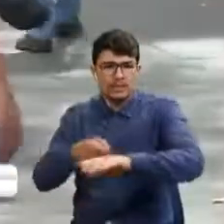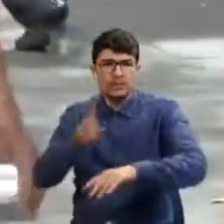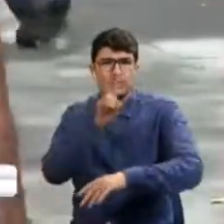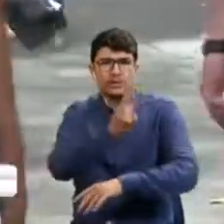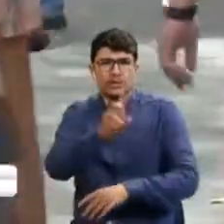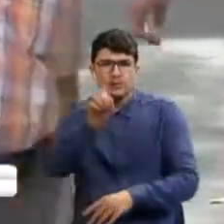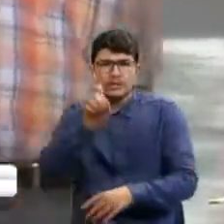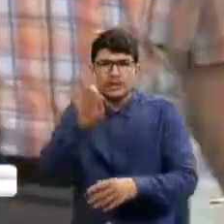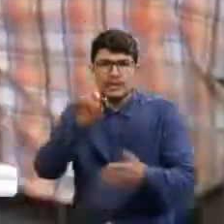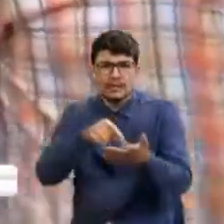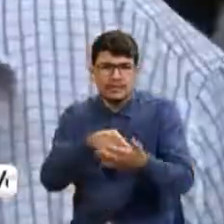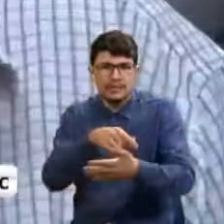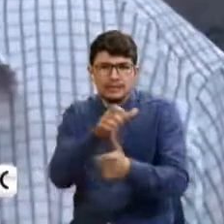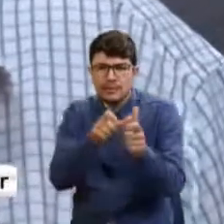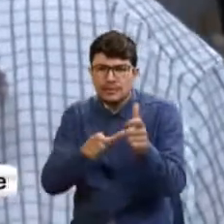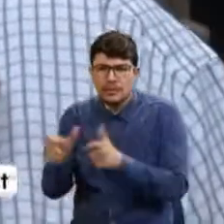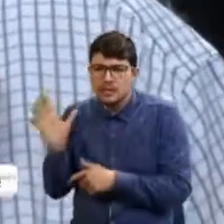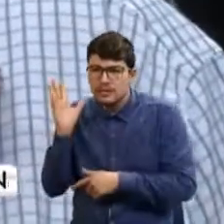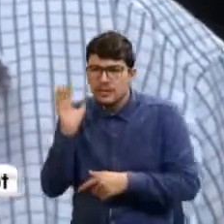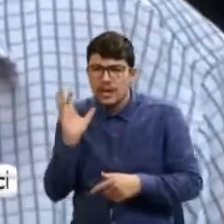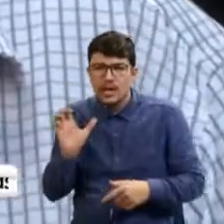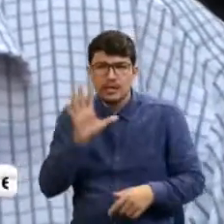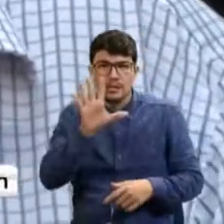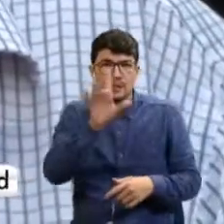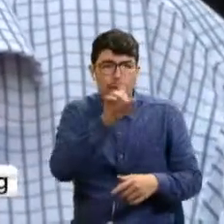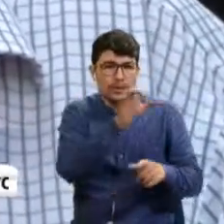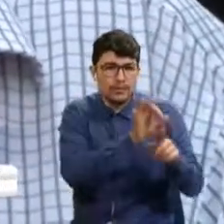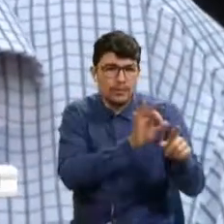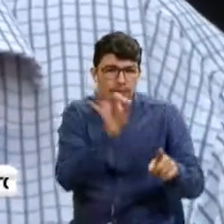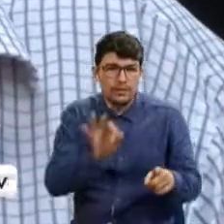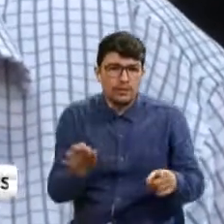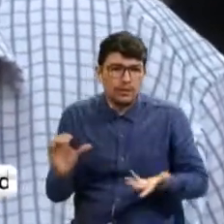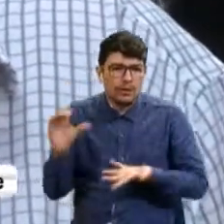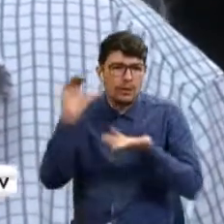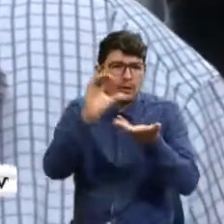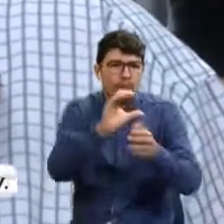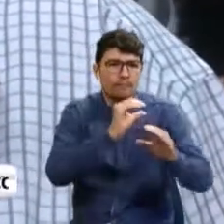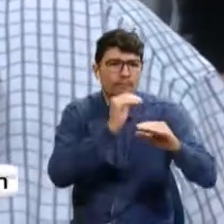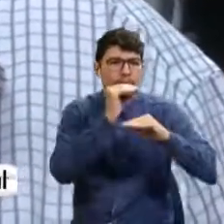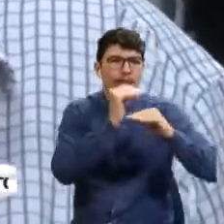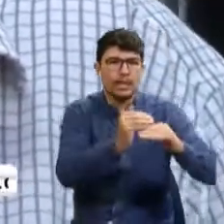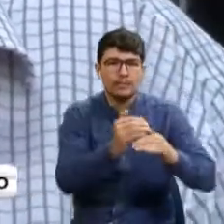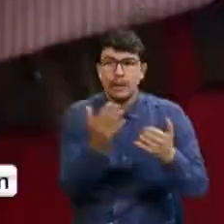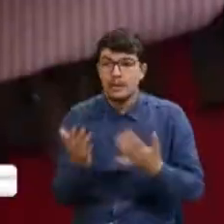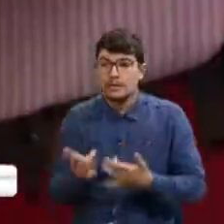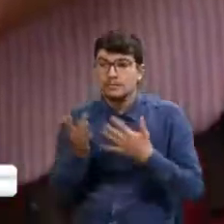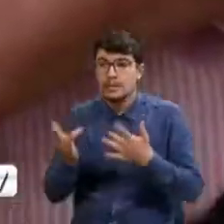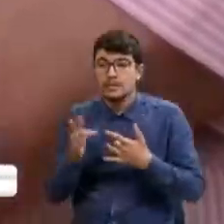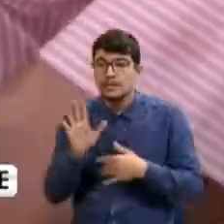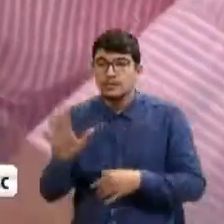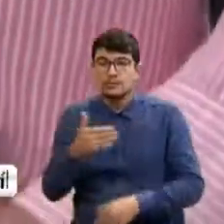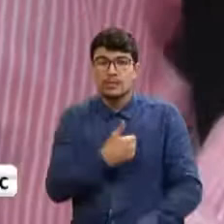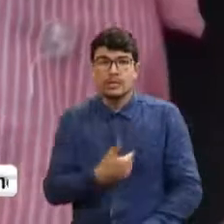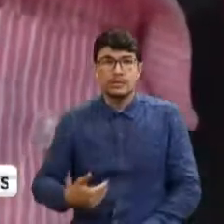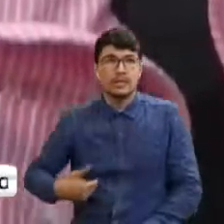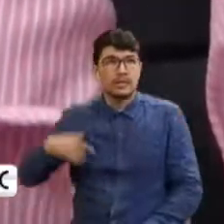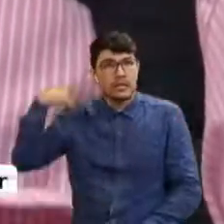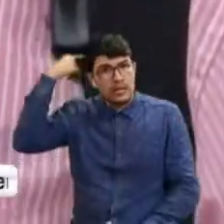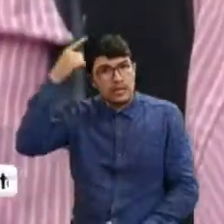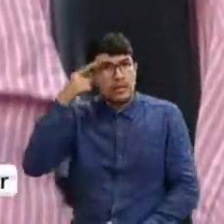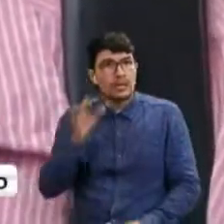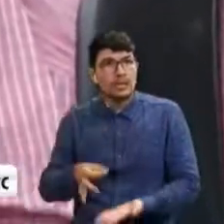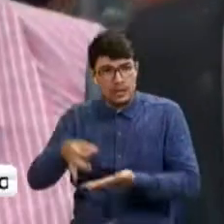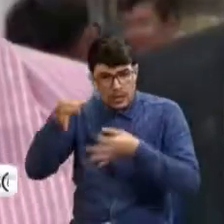mil pensionados de colpensiones el 51% recibe el salario mínimo y siguen esperando que el presidente santos cumpla con su palabra